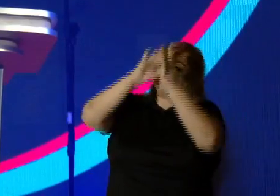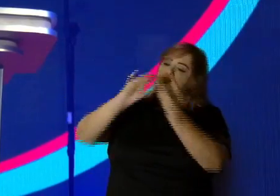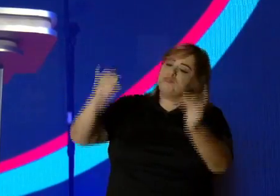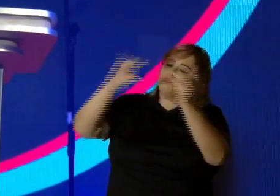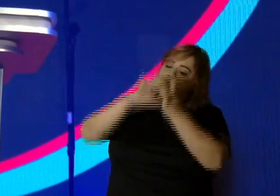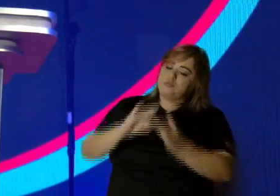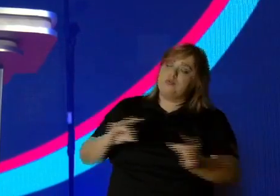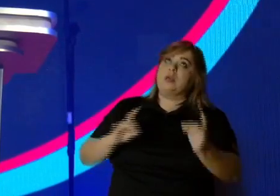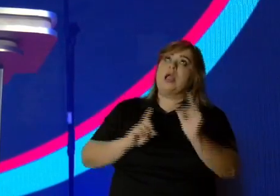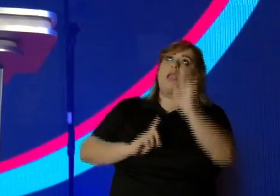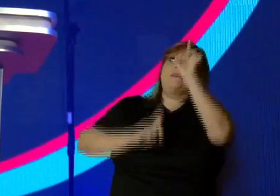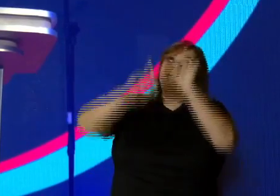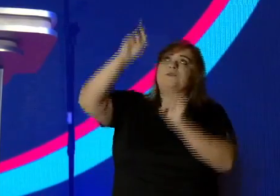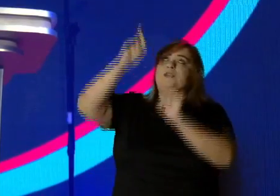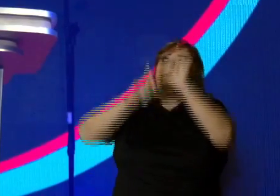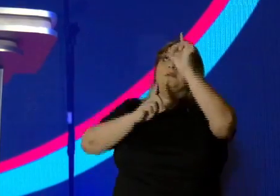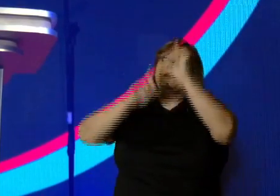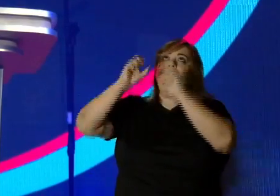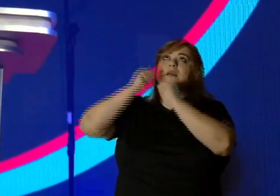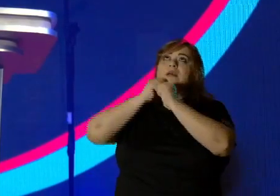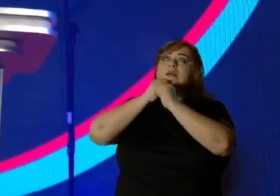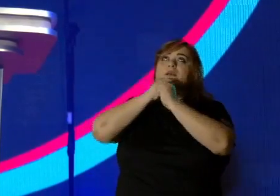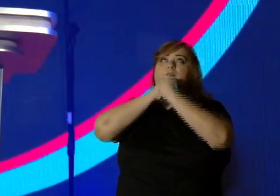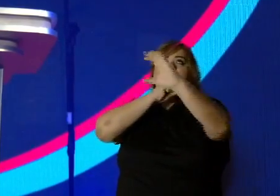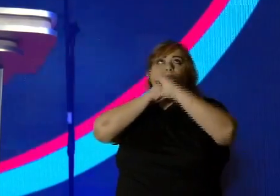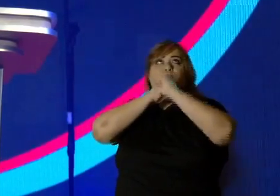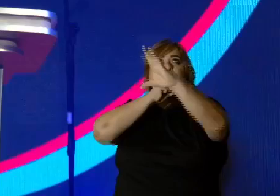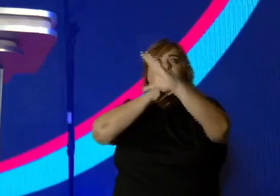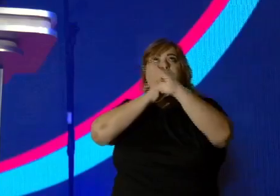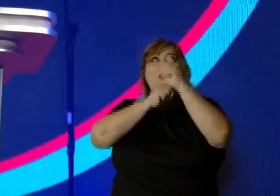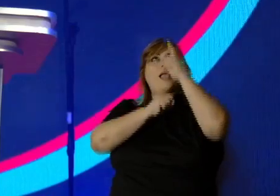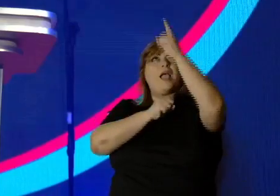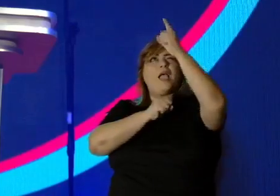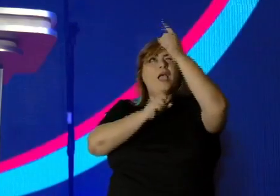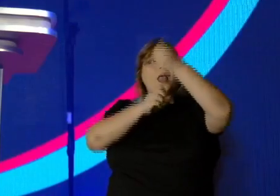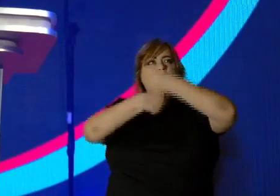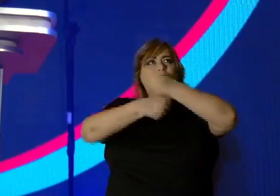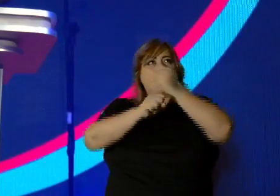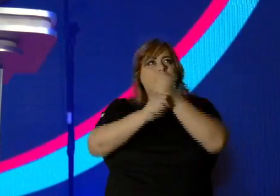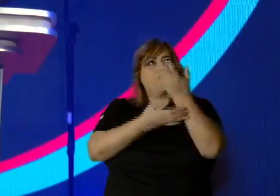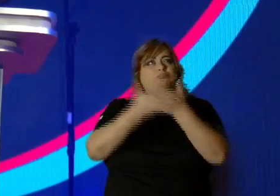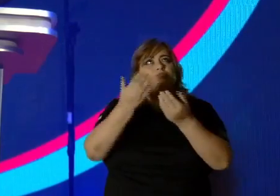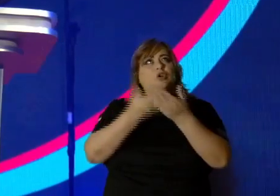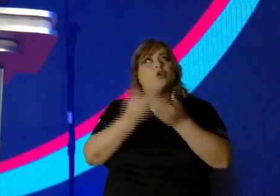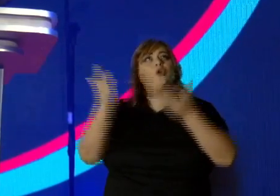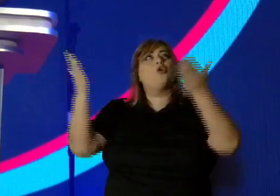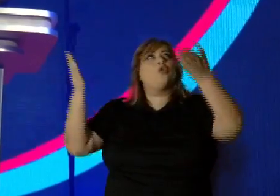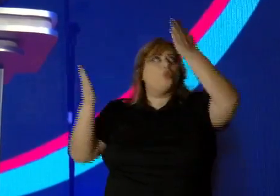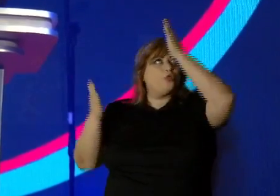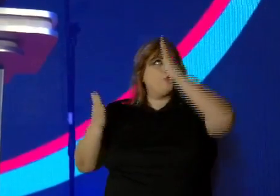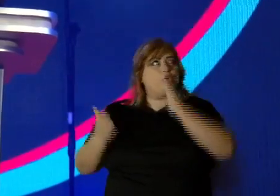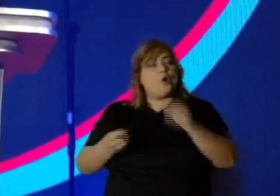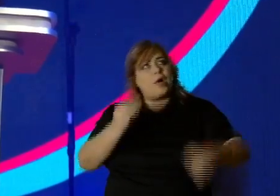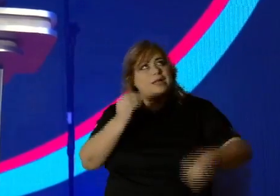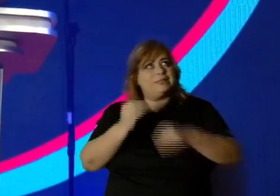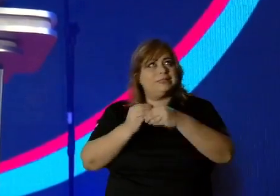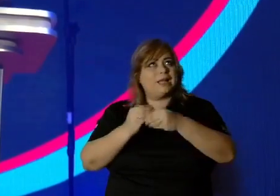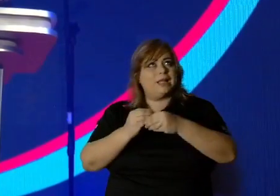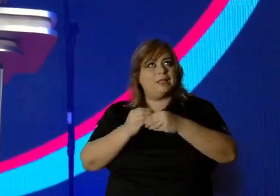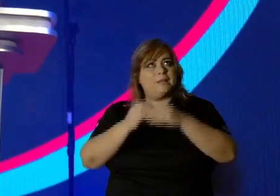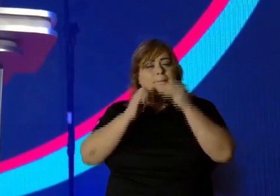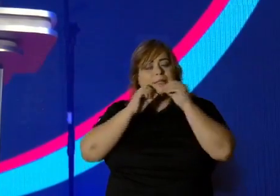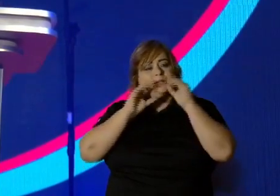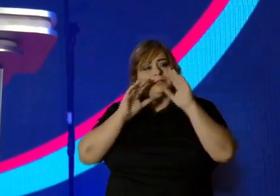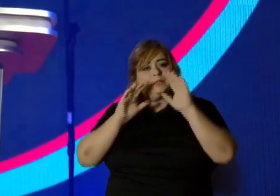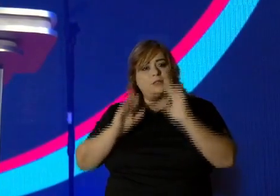firmamento anuncia la obra de sus manos. Señor, añade bendición, salud, revelación